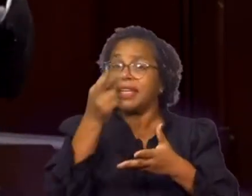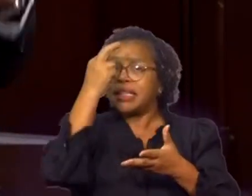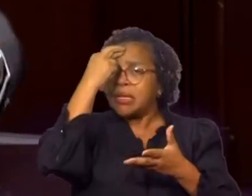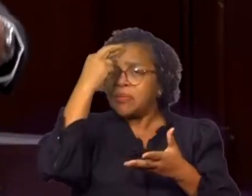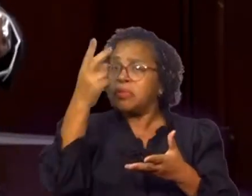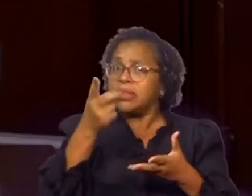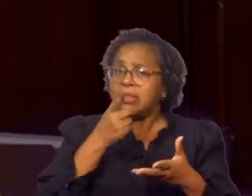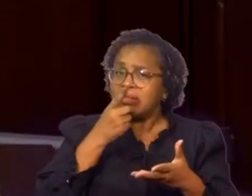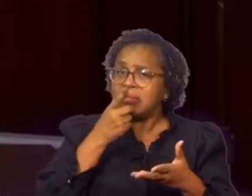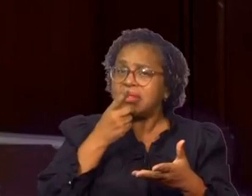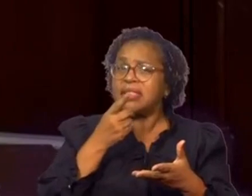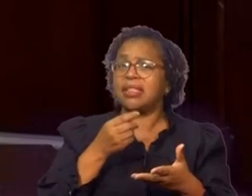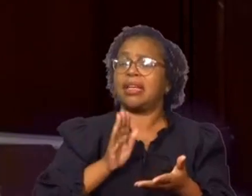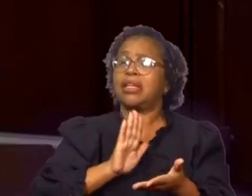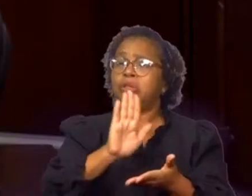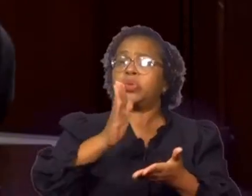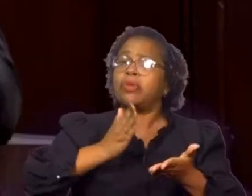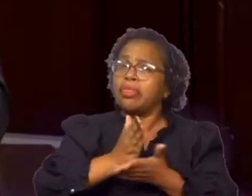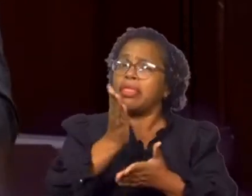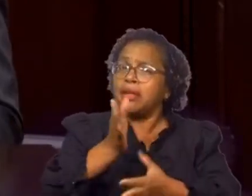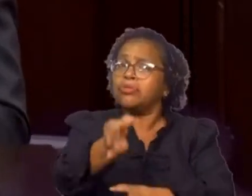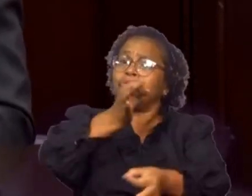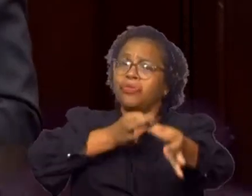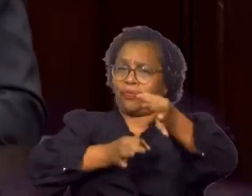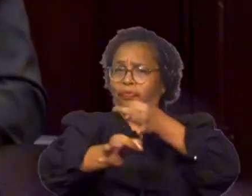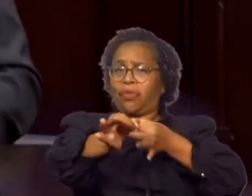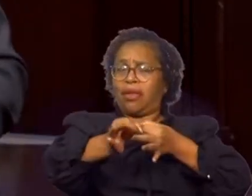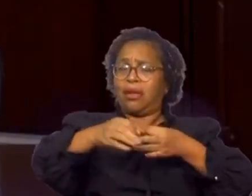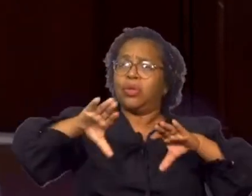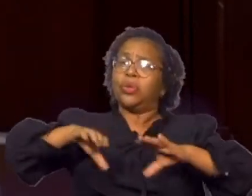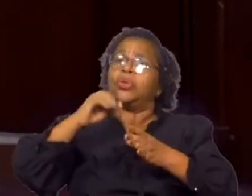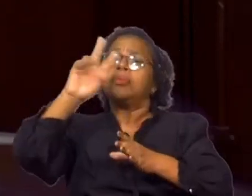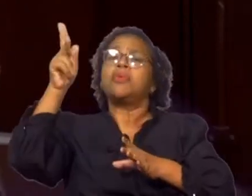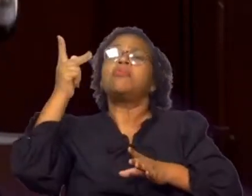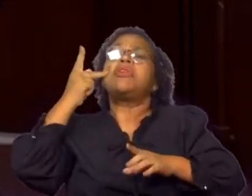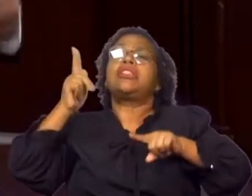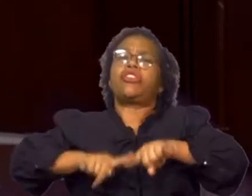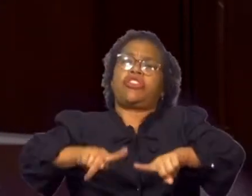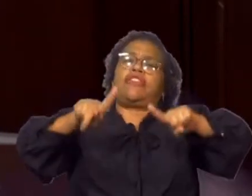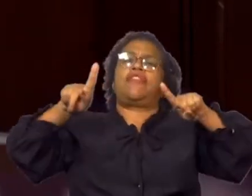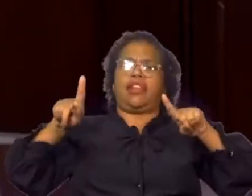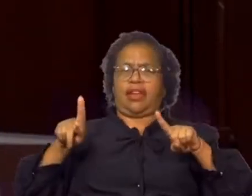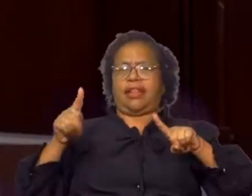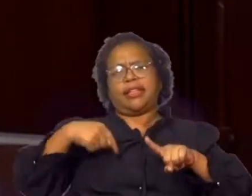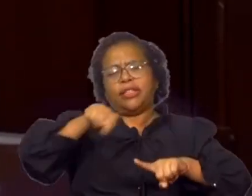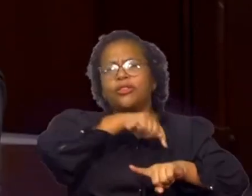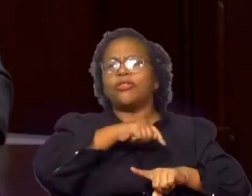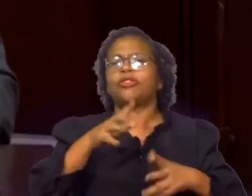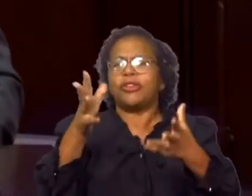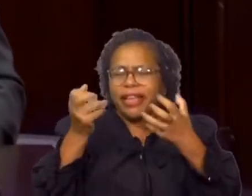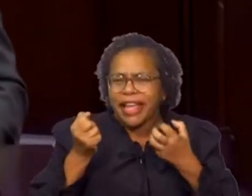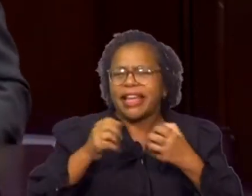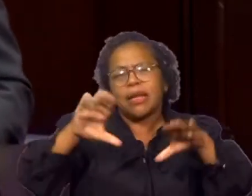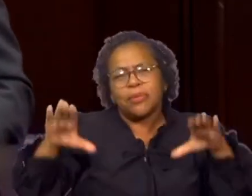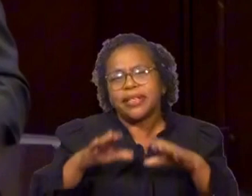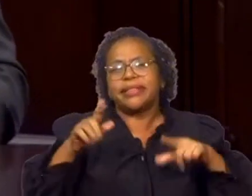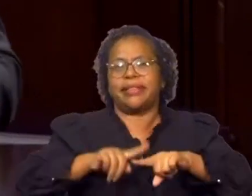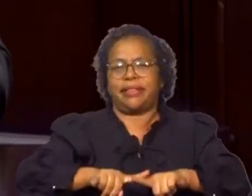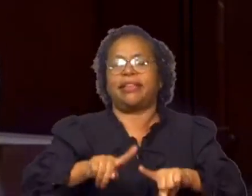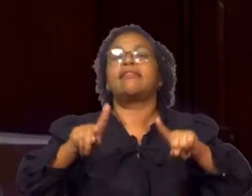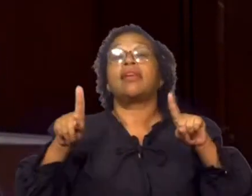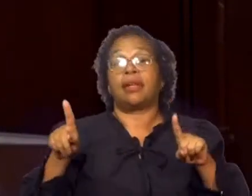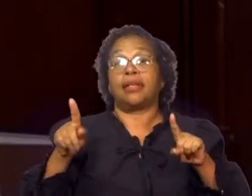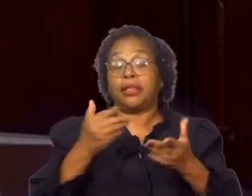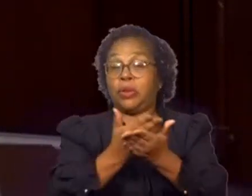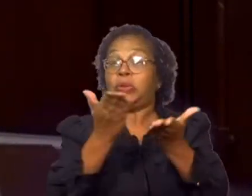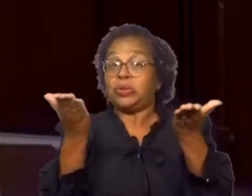relevo político y quienes estamos aquí estamos buscando ese relevo, esa posibilidad de hacer las cosas diferente. Y ustedes